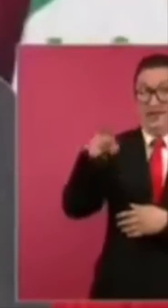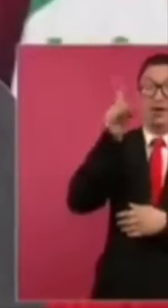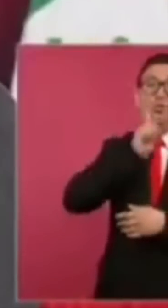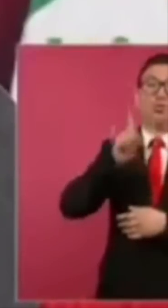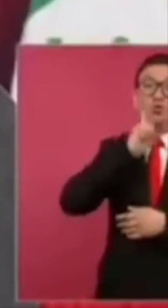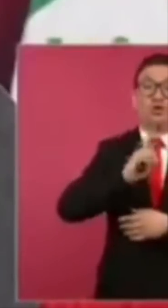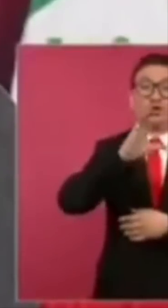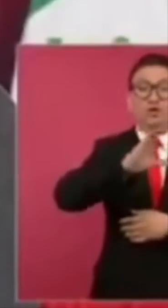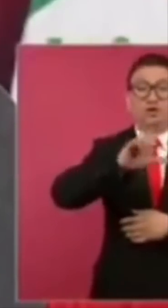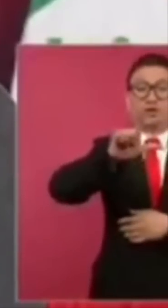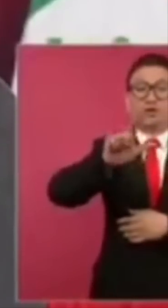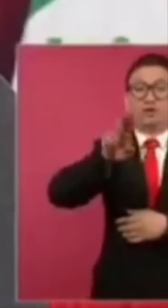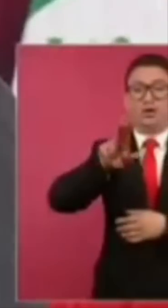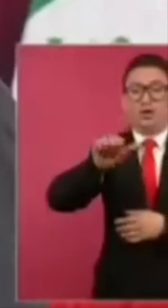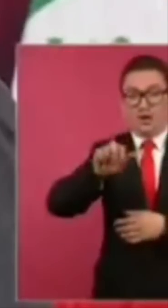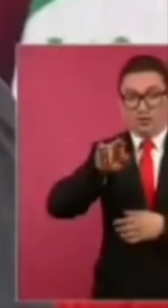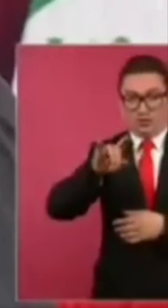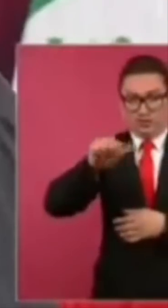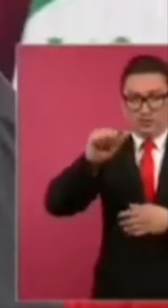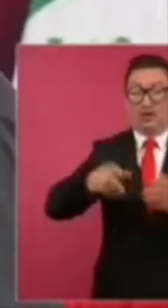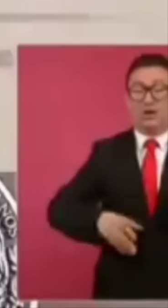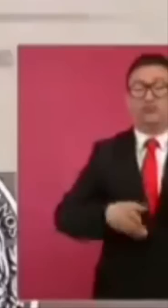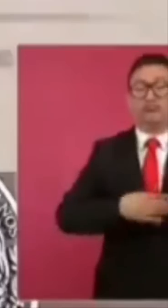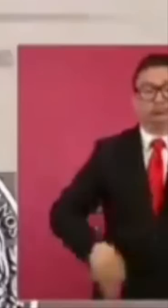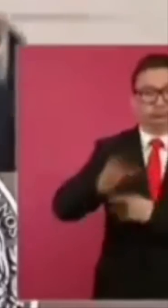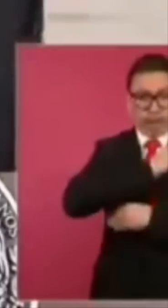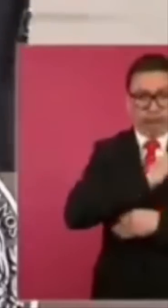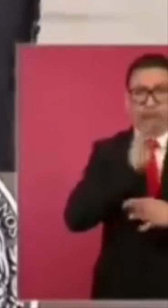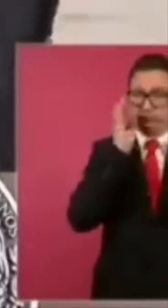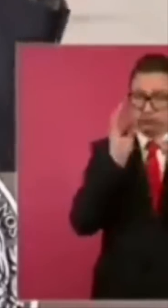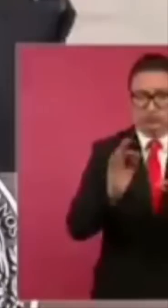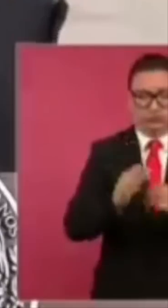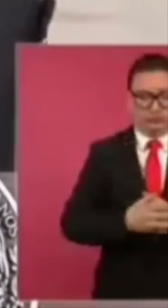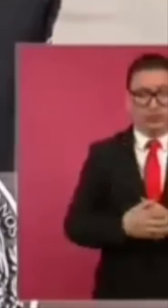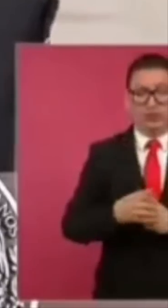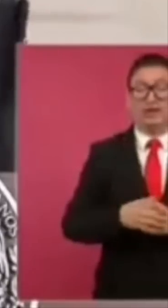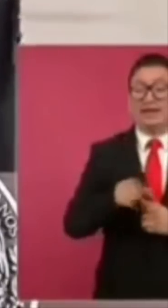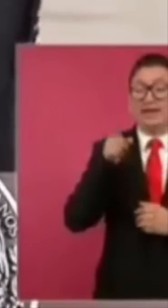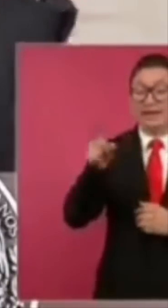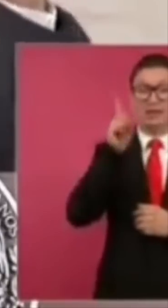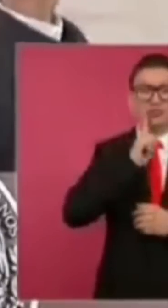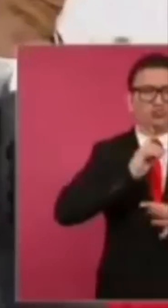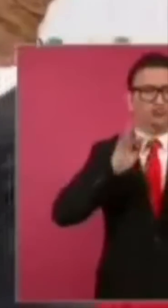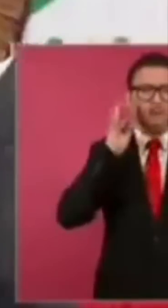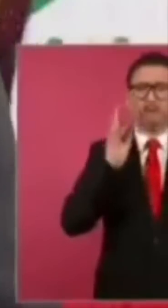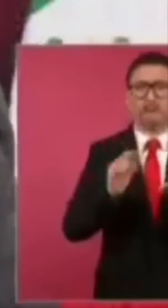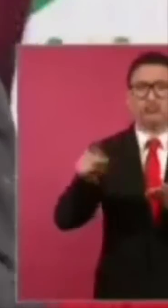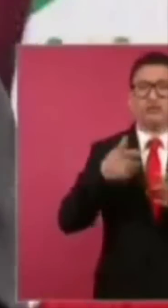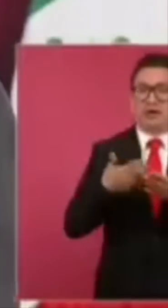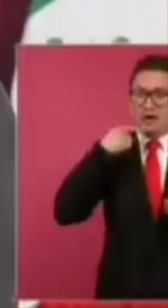es muy buena, además con una